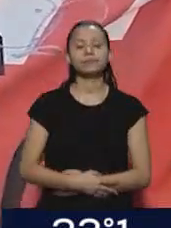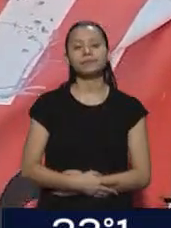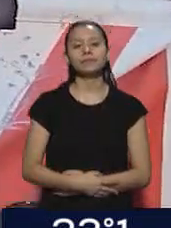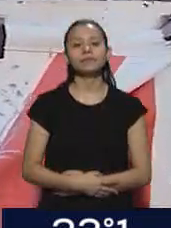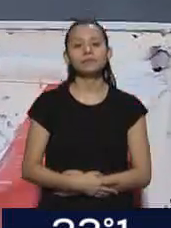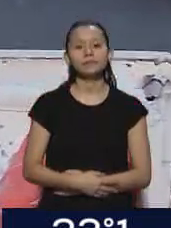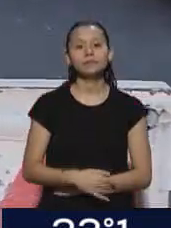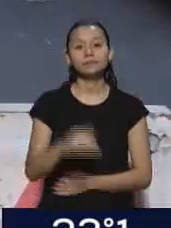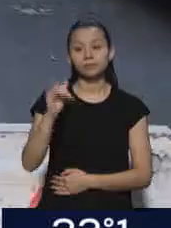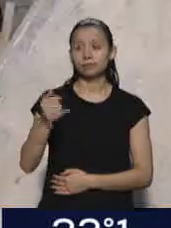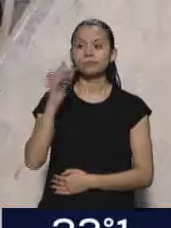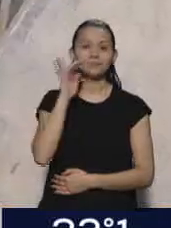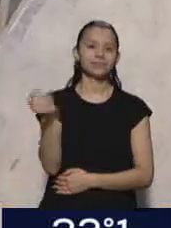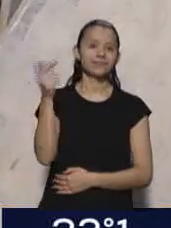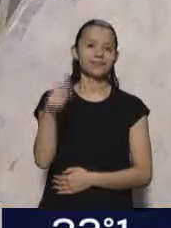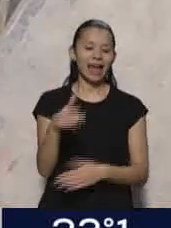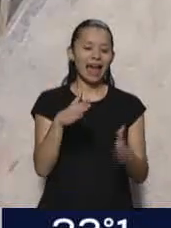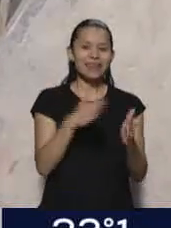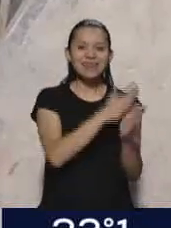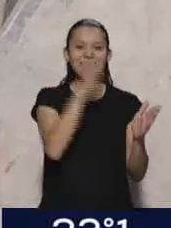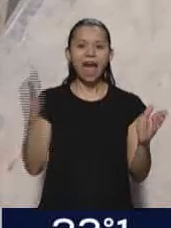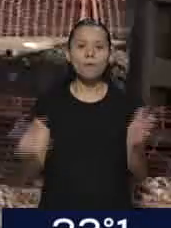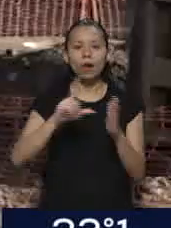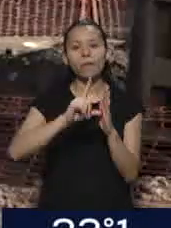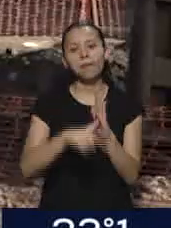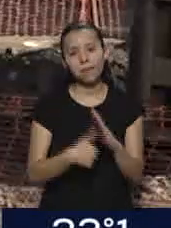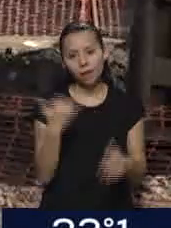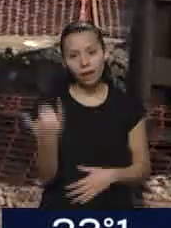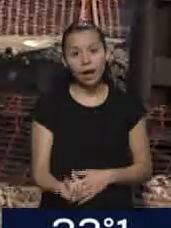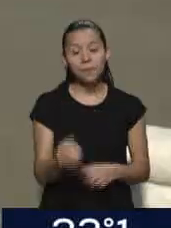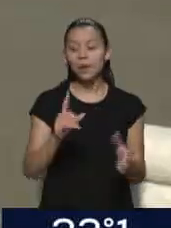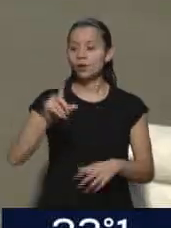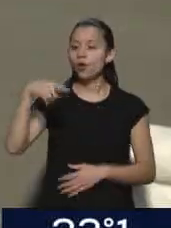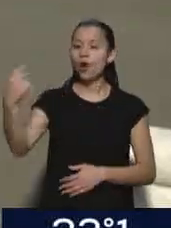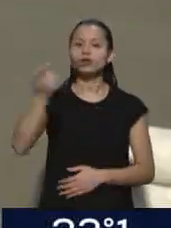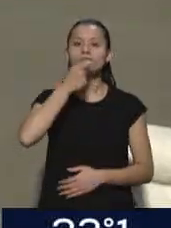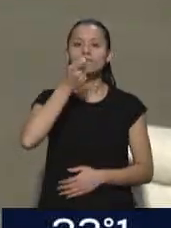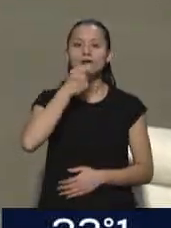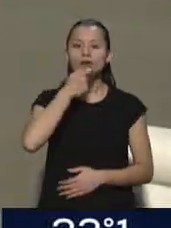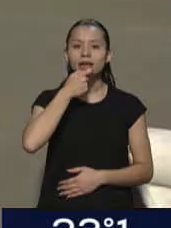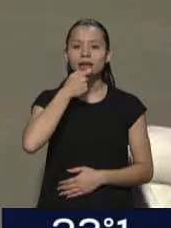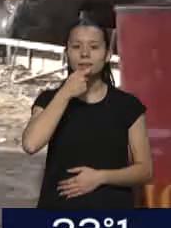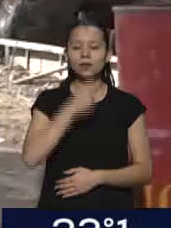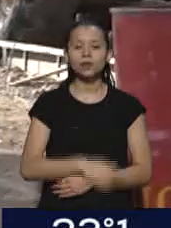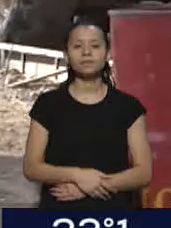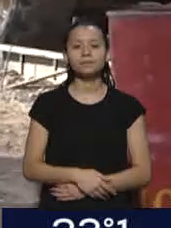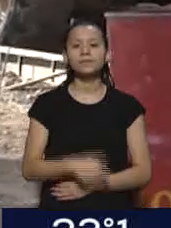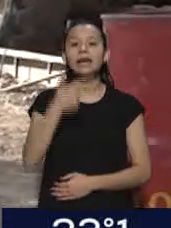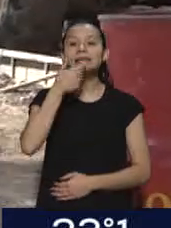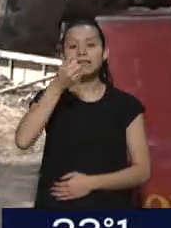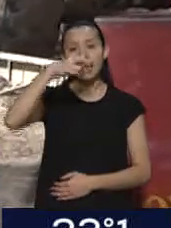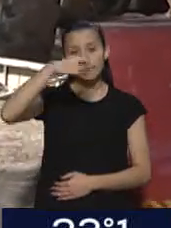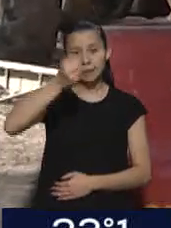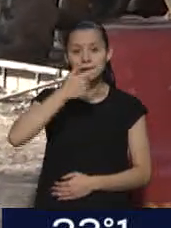demora en los plazos. Mientras tanto, si nos situamos en otro sector de la obra integral, desde Vicente Zapata hasta